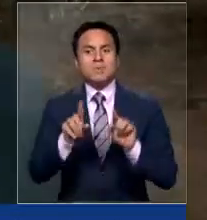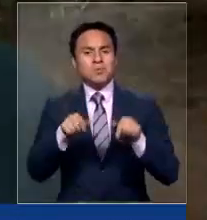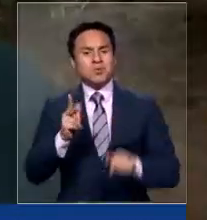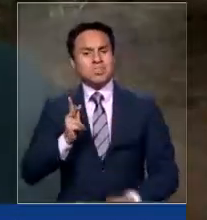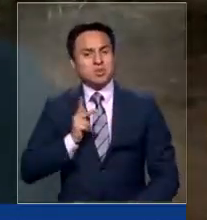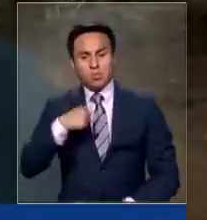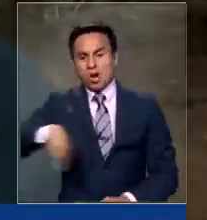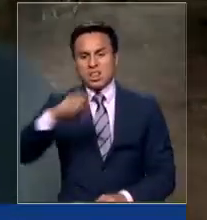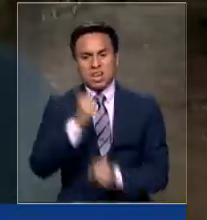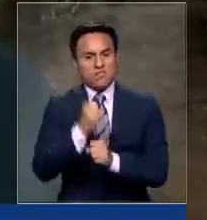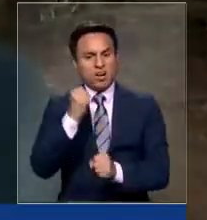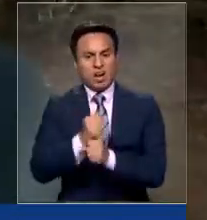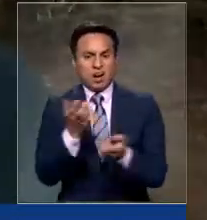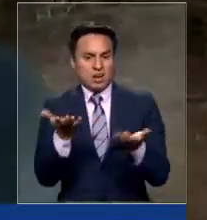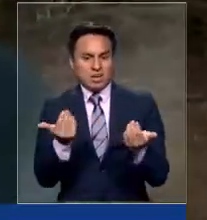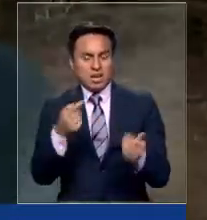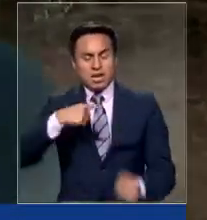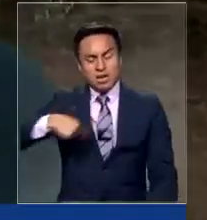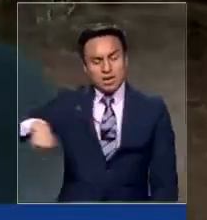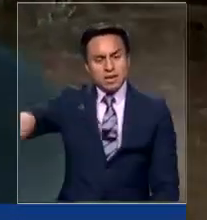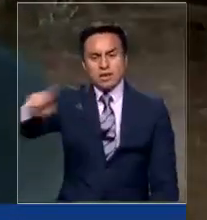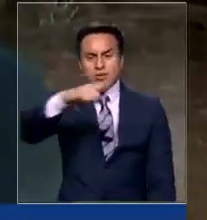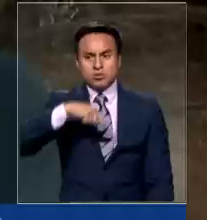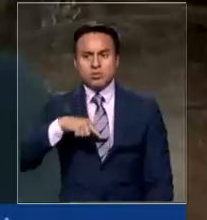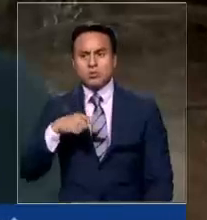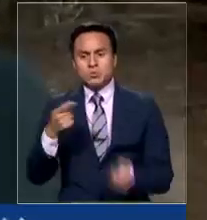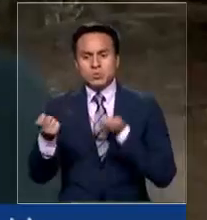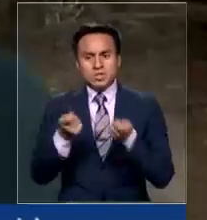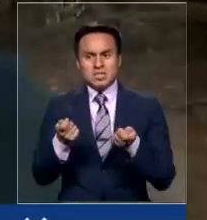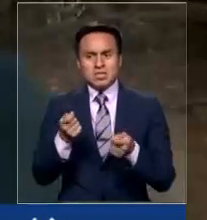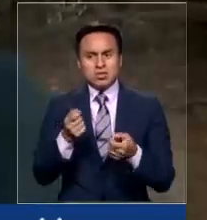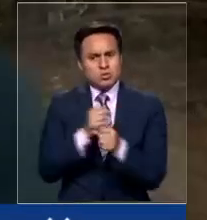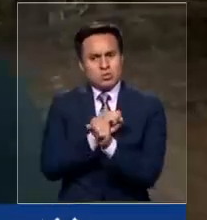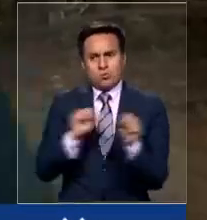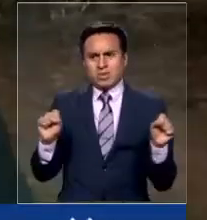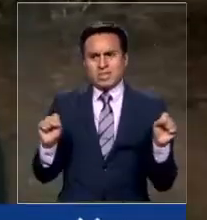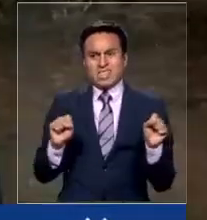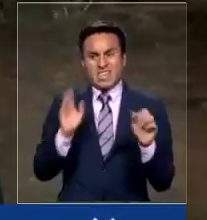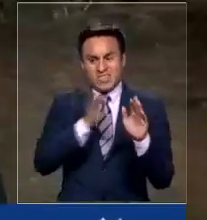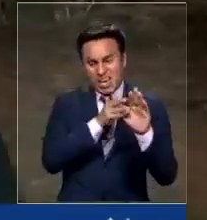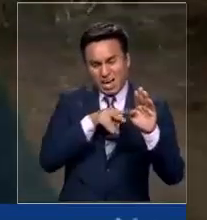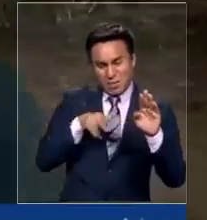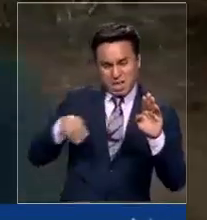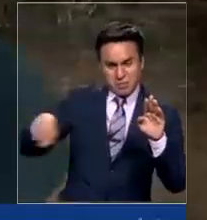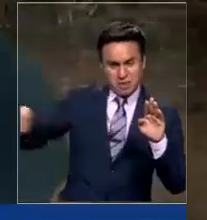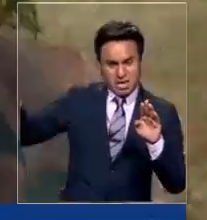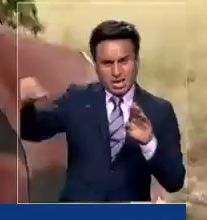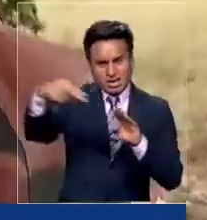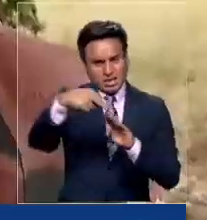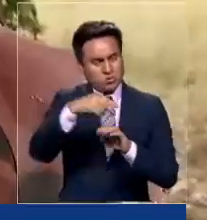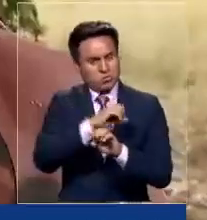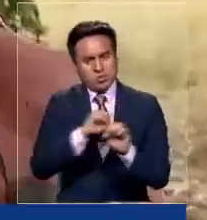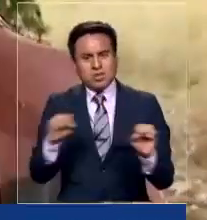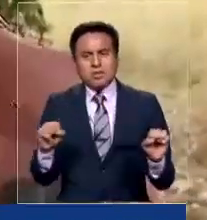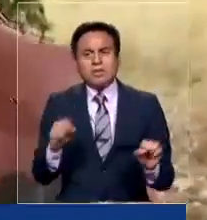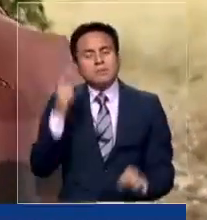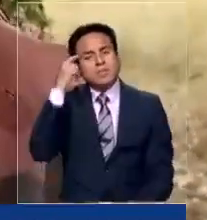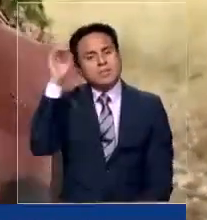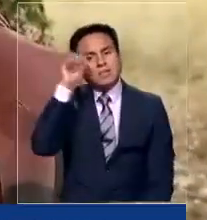señores trabajan dependen en su sustento y no puede ser que tengan que caminar a pie para llegar a